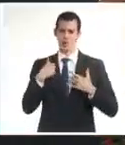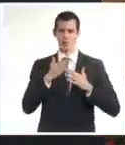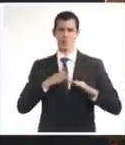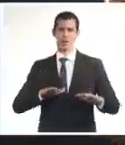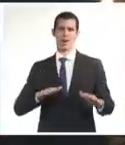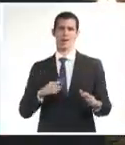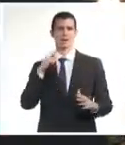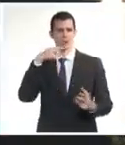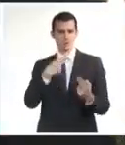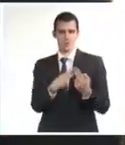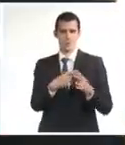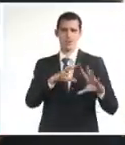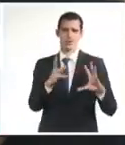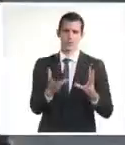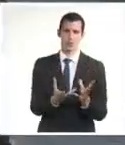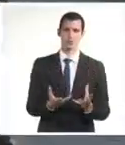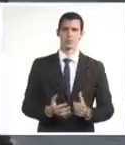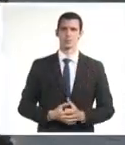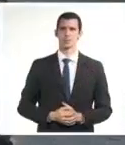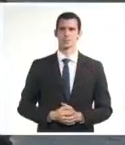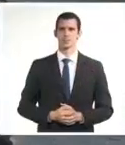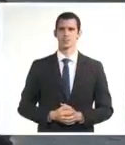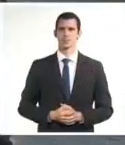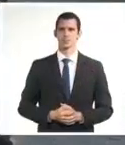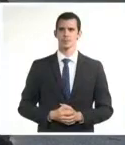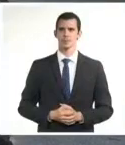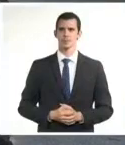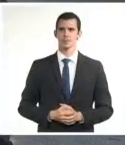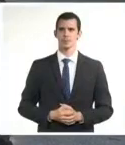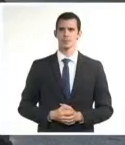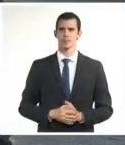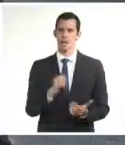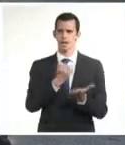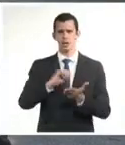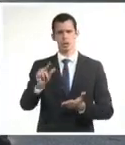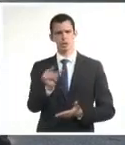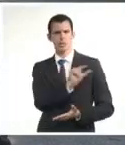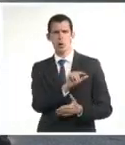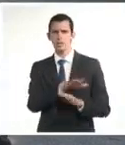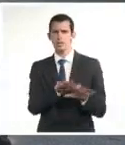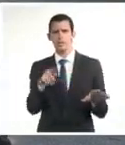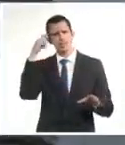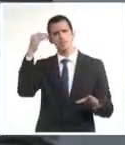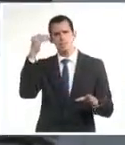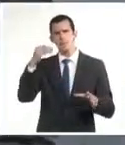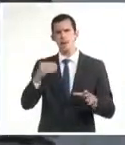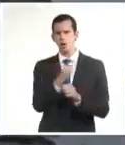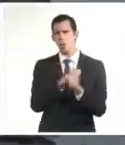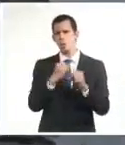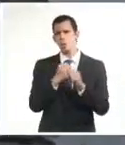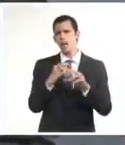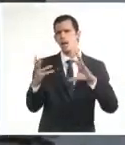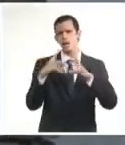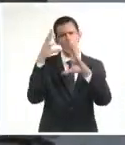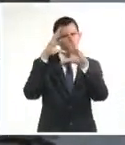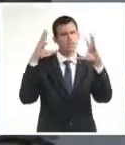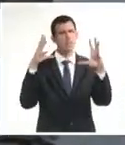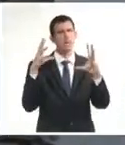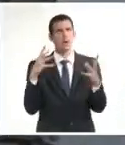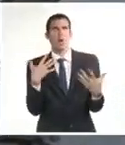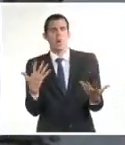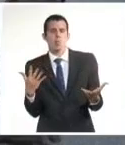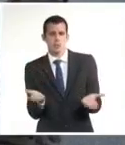graduado usa las herramientas de la filosofía al explicar cómo pesa la paz en el desarrollo de los